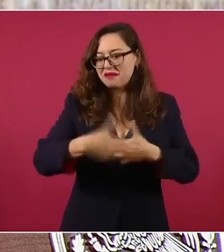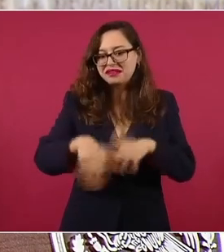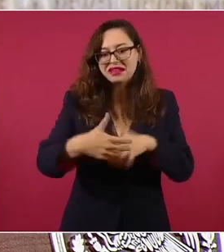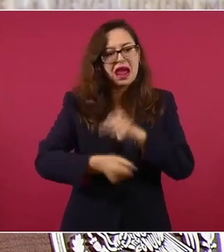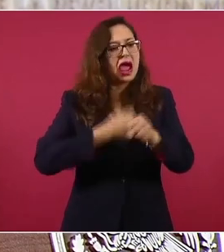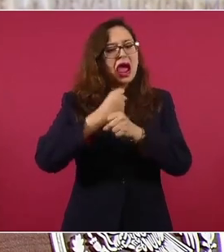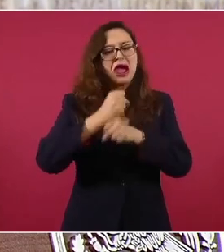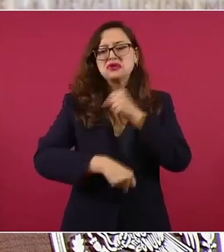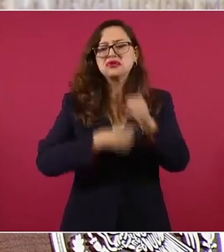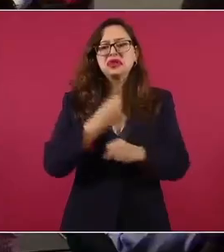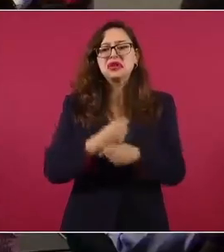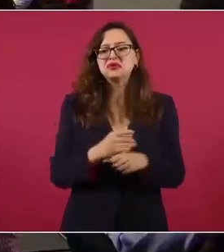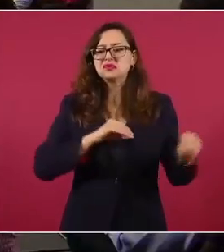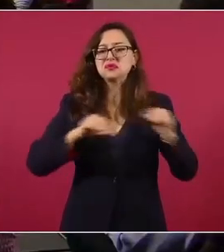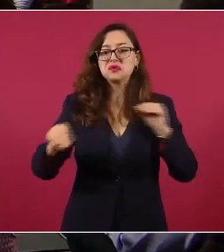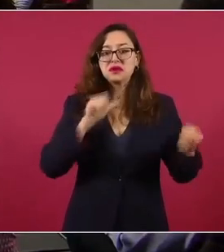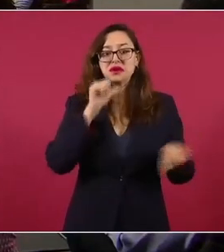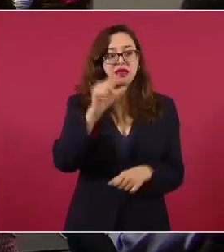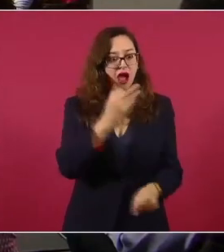Y